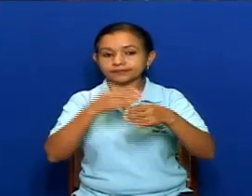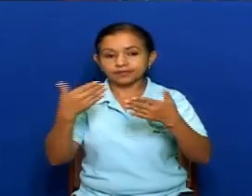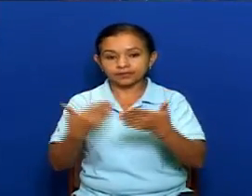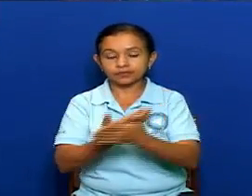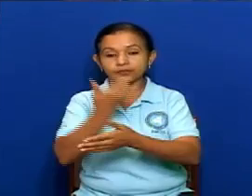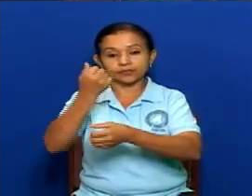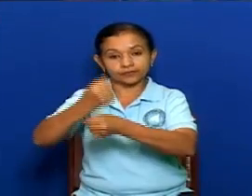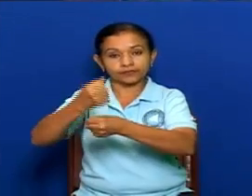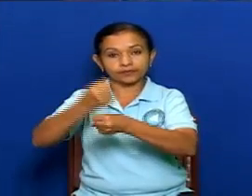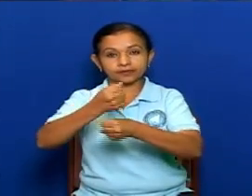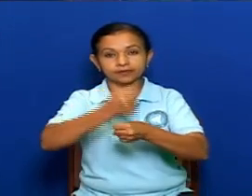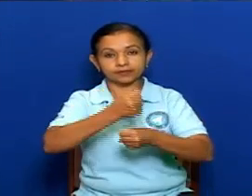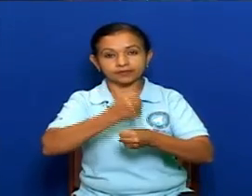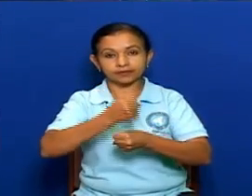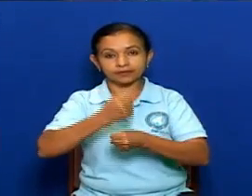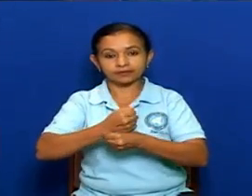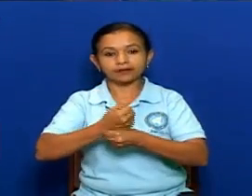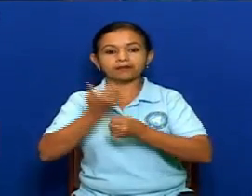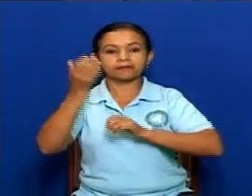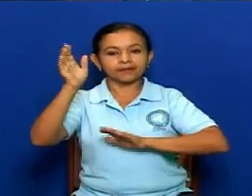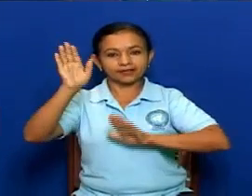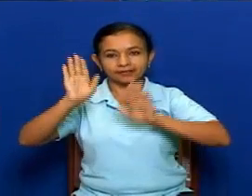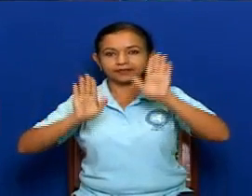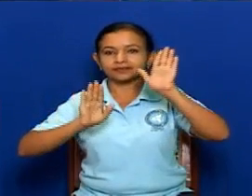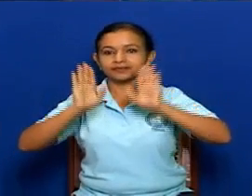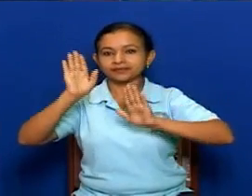plazas vacantes. Y ahí